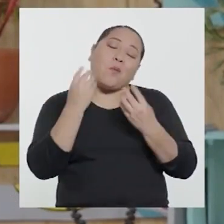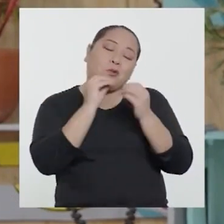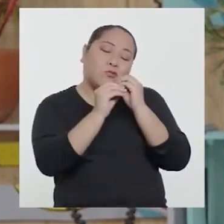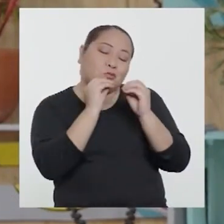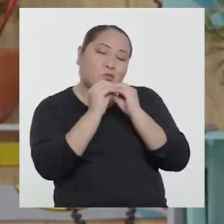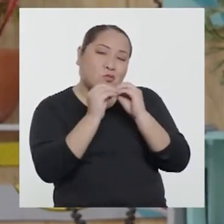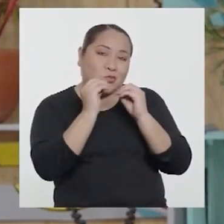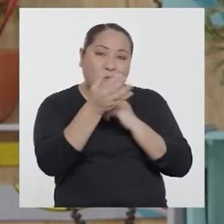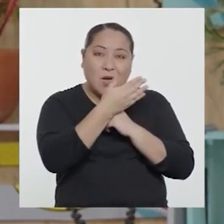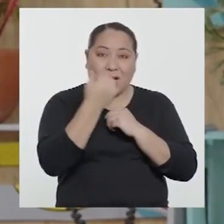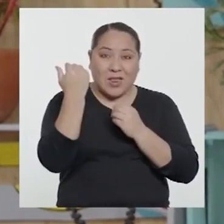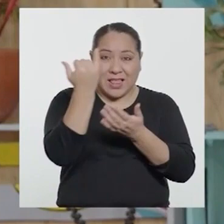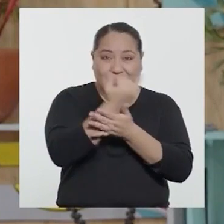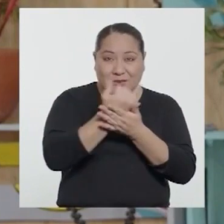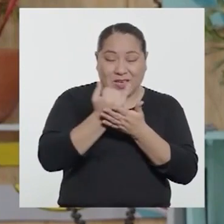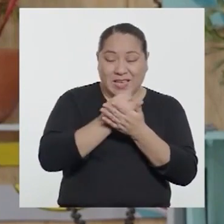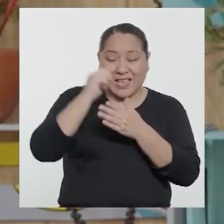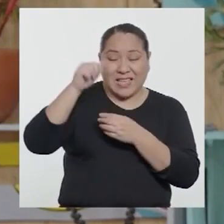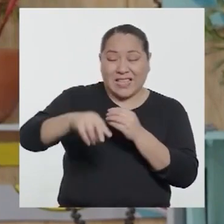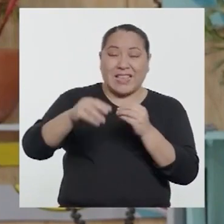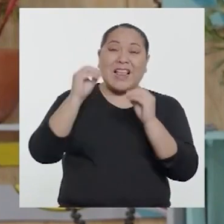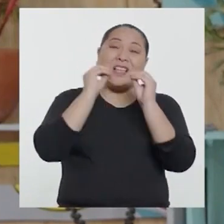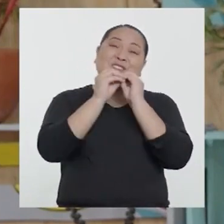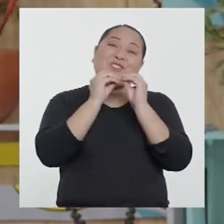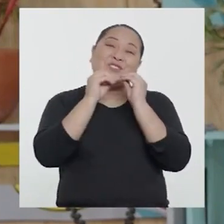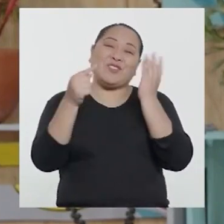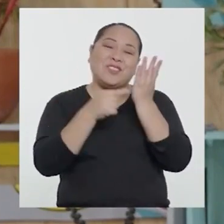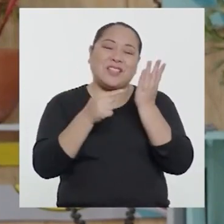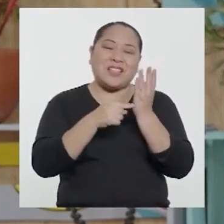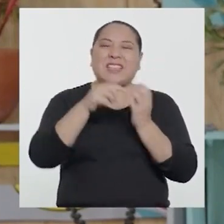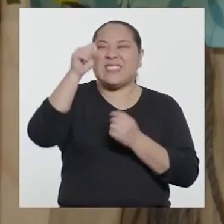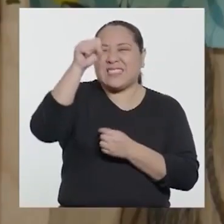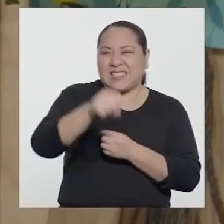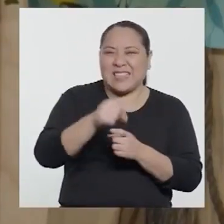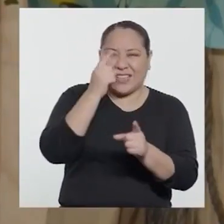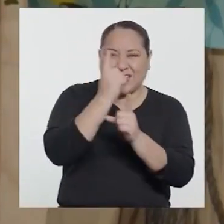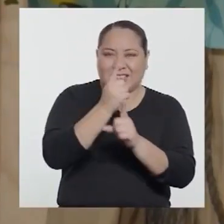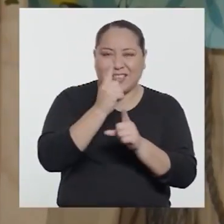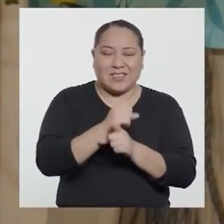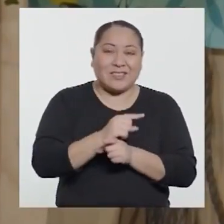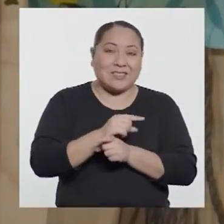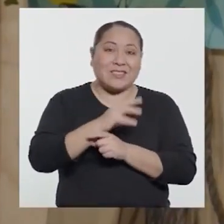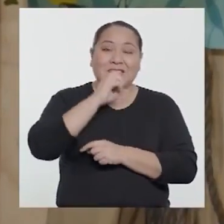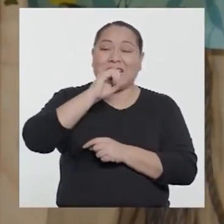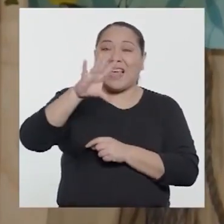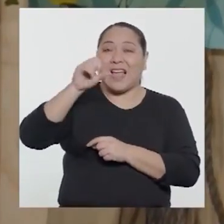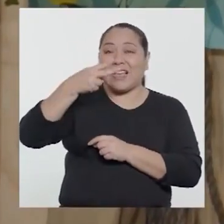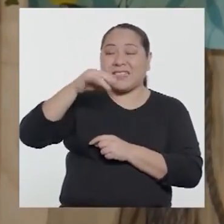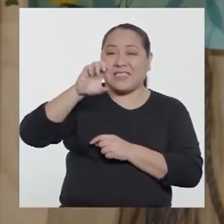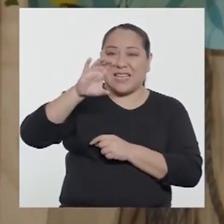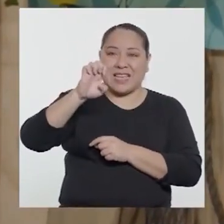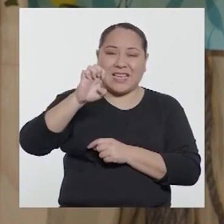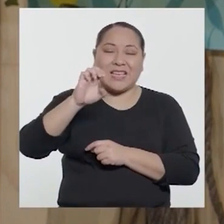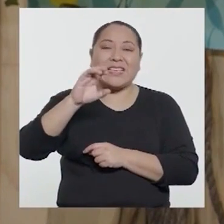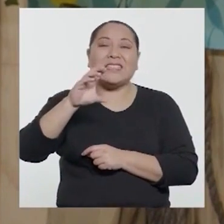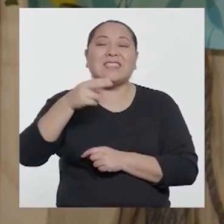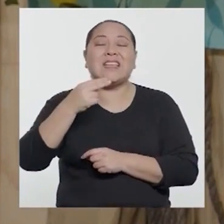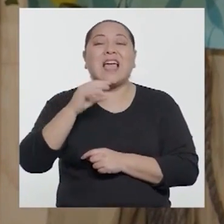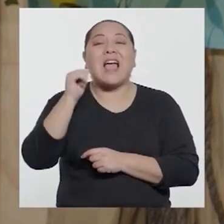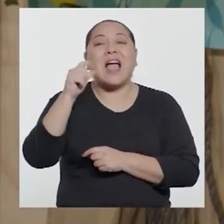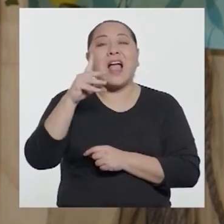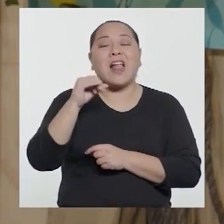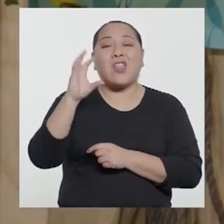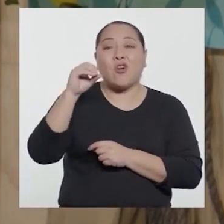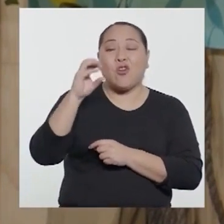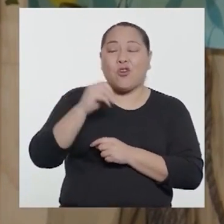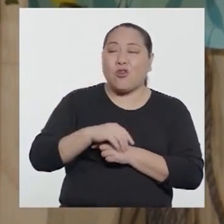podremos mejorar nuestro dibujo y nuestra solución tecnológica. ¡Así es! Le diremos a Chechi, Aldo y Coco